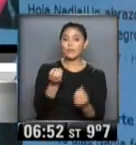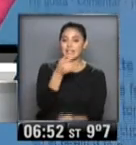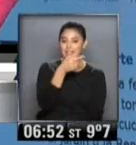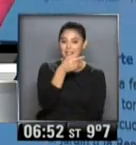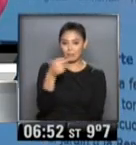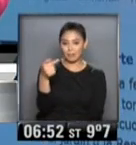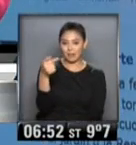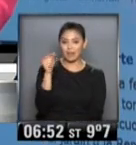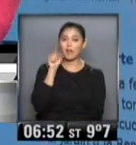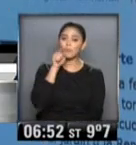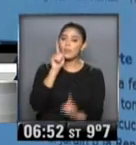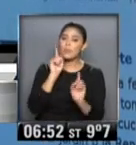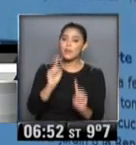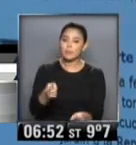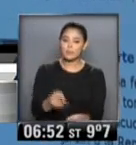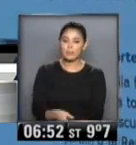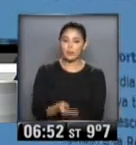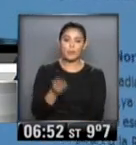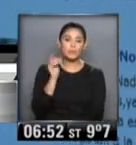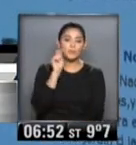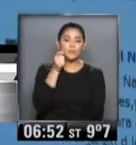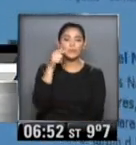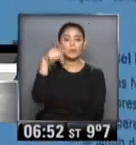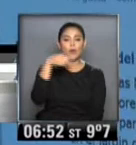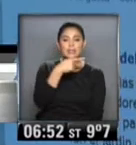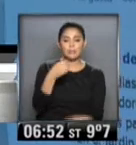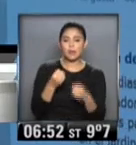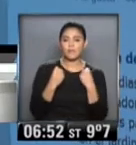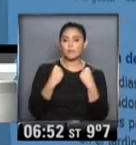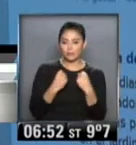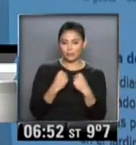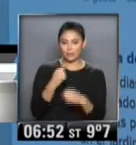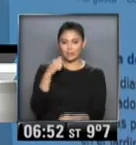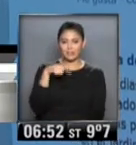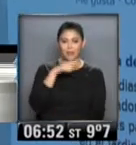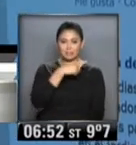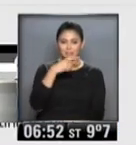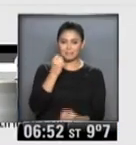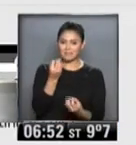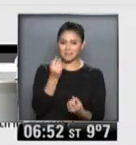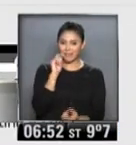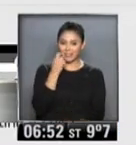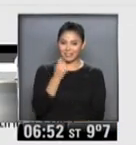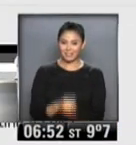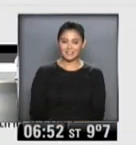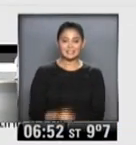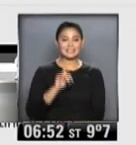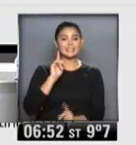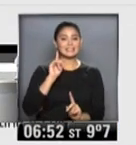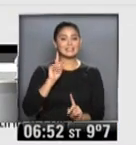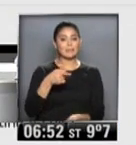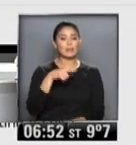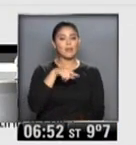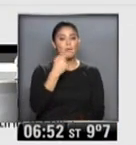ese, Olmedo, para vos también, ¿eh? Muy buena semana, fuerza, que está linda la semana. También, hey, Agus